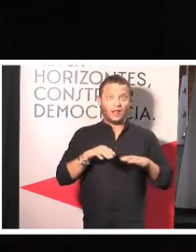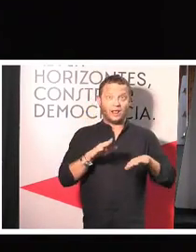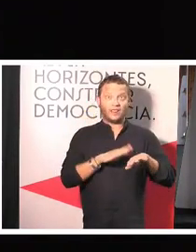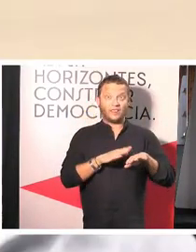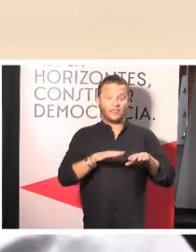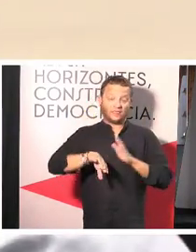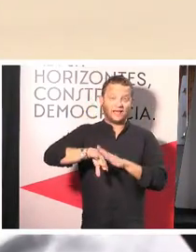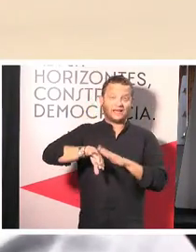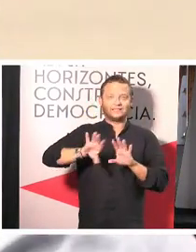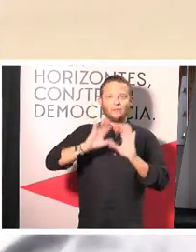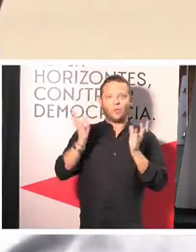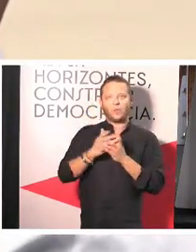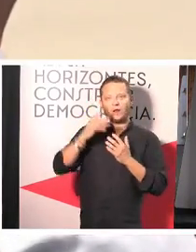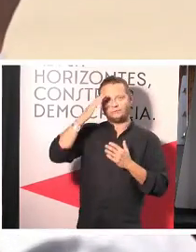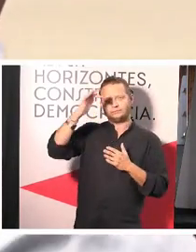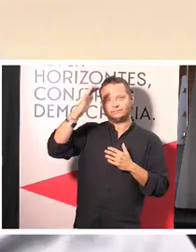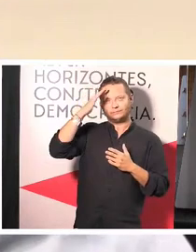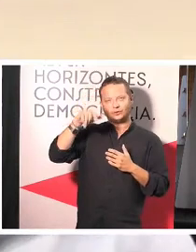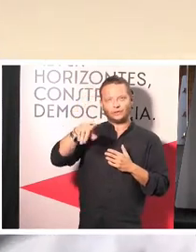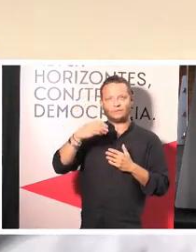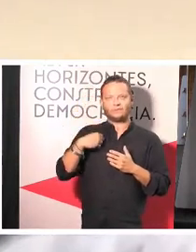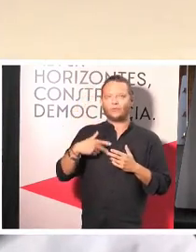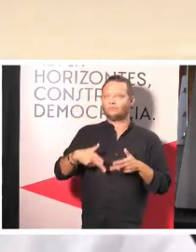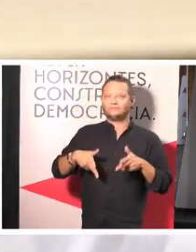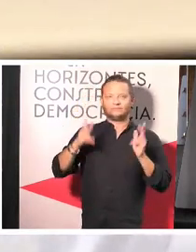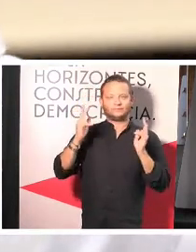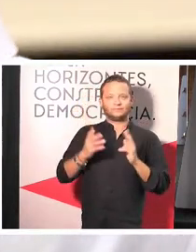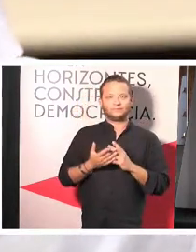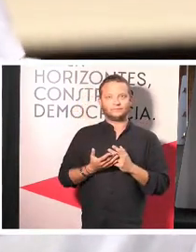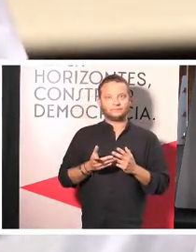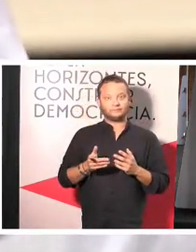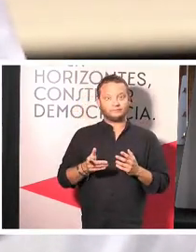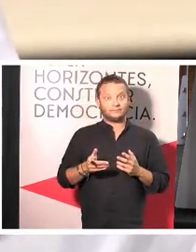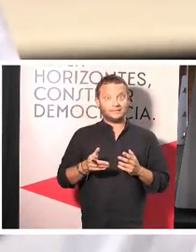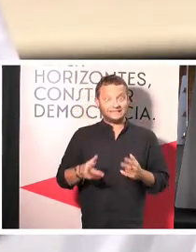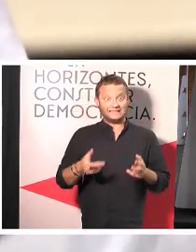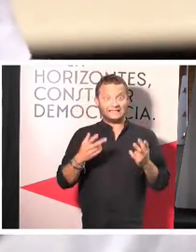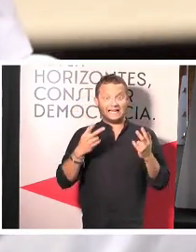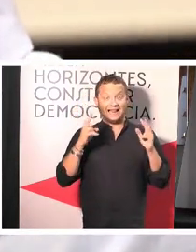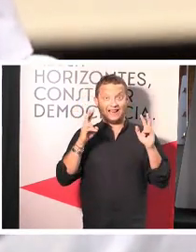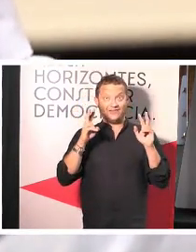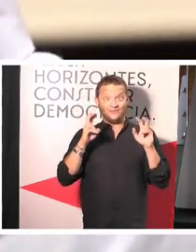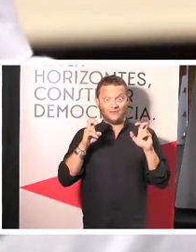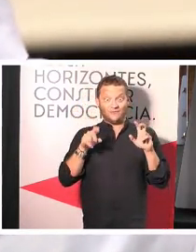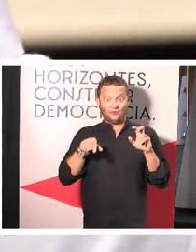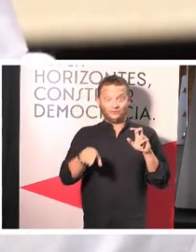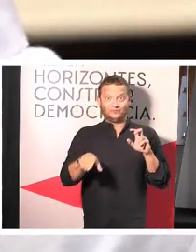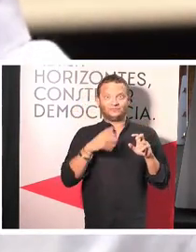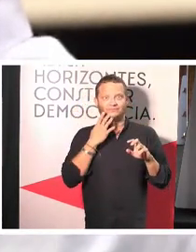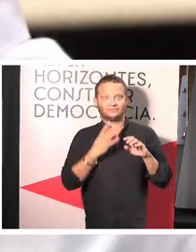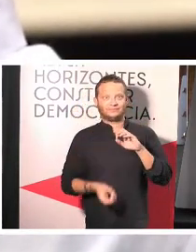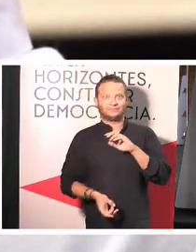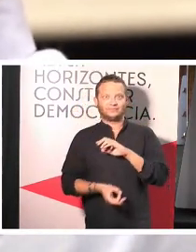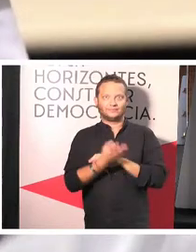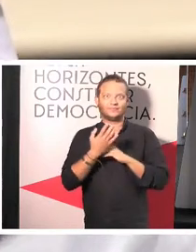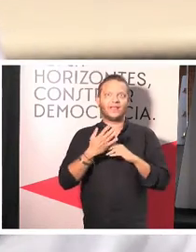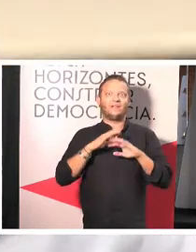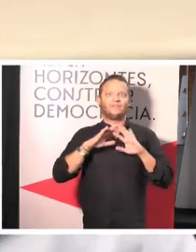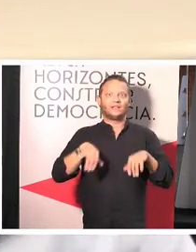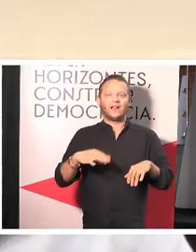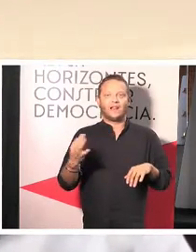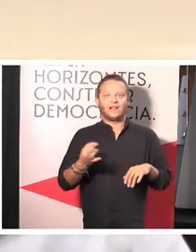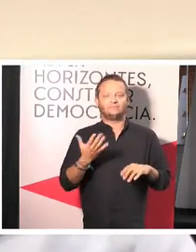derechas mundiales en las últimas décadas y pues como digo, ¿no?, con este nuevo advenimiento tendríamos ya al fin